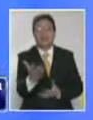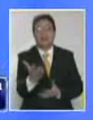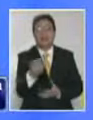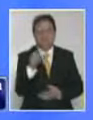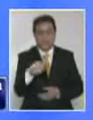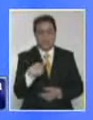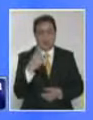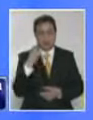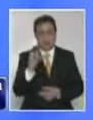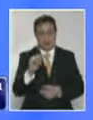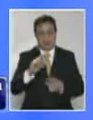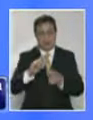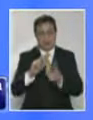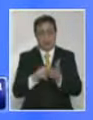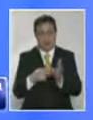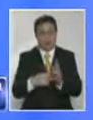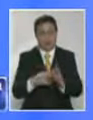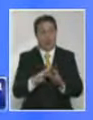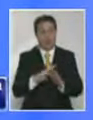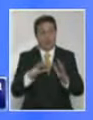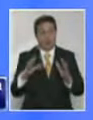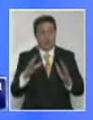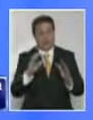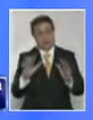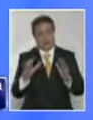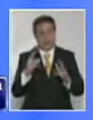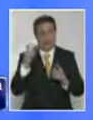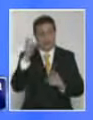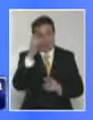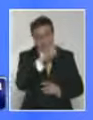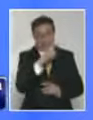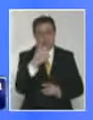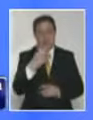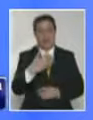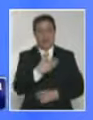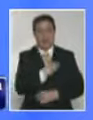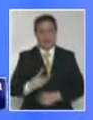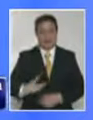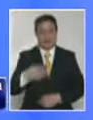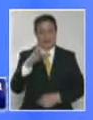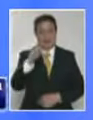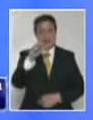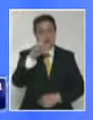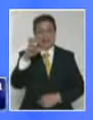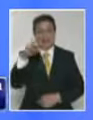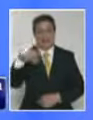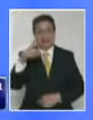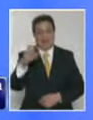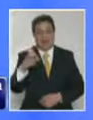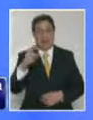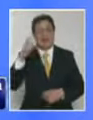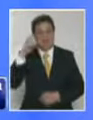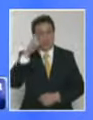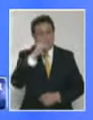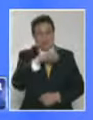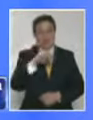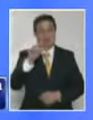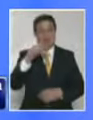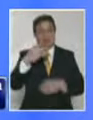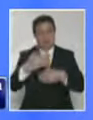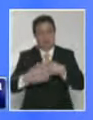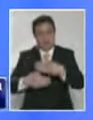fue varias situaciones complicadas, especialmente en el gobierno del expresidente Allende, en que la situación se fue